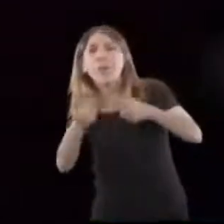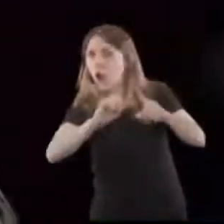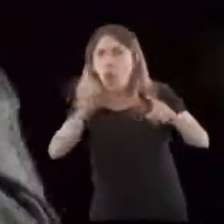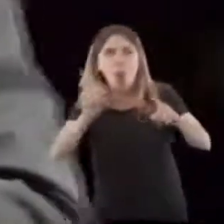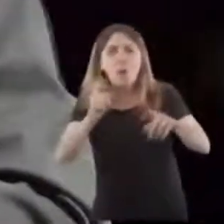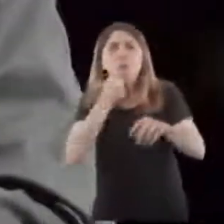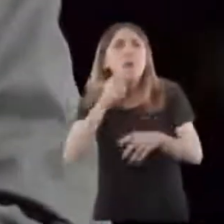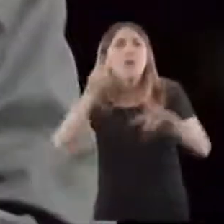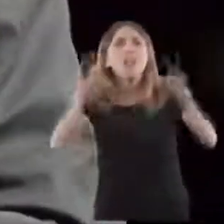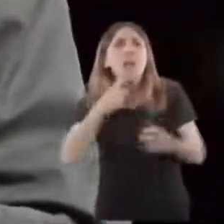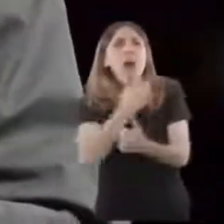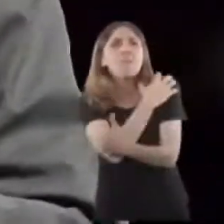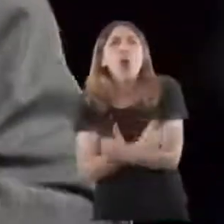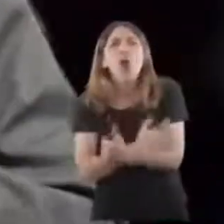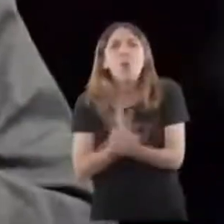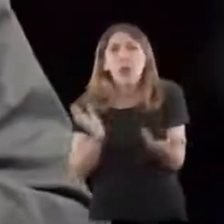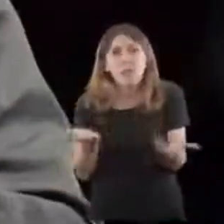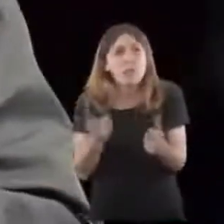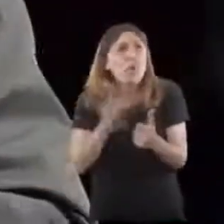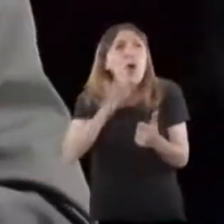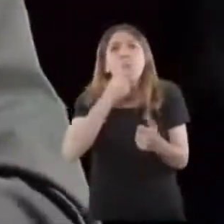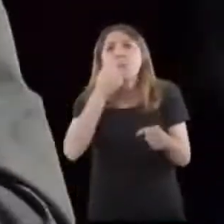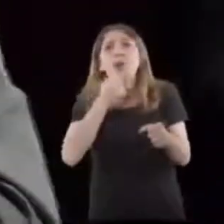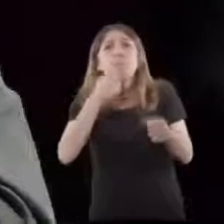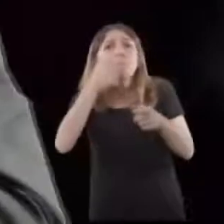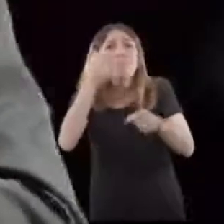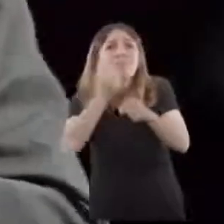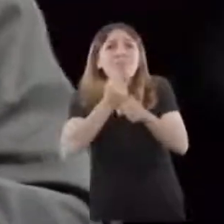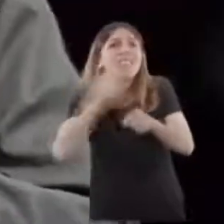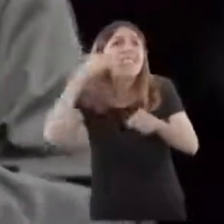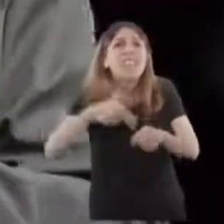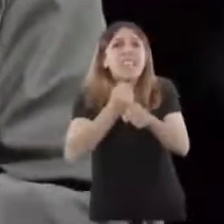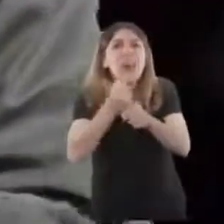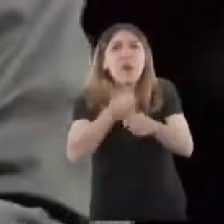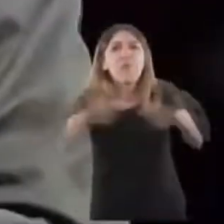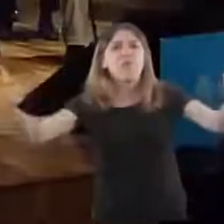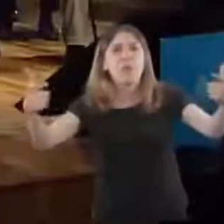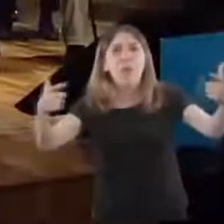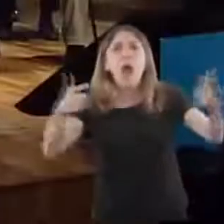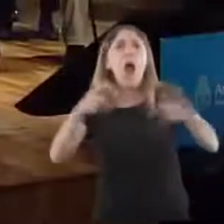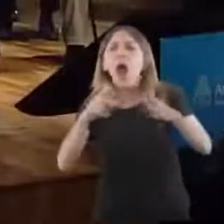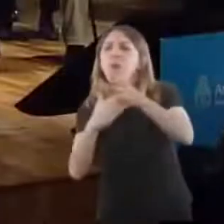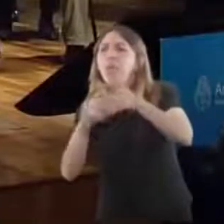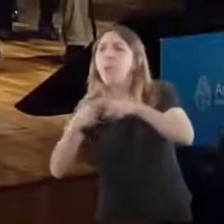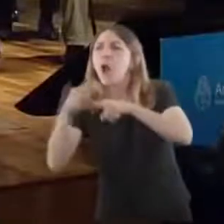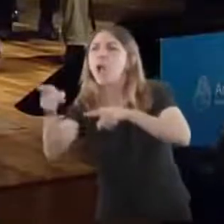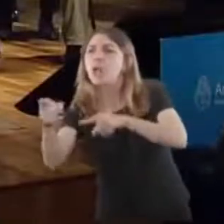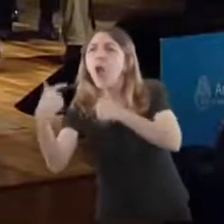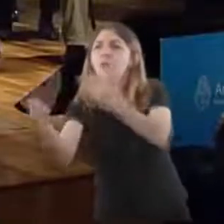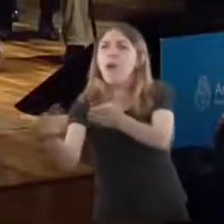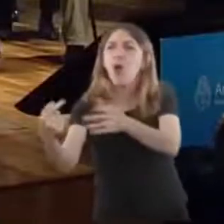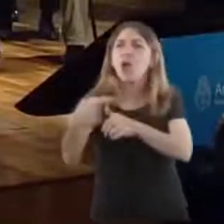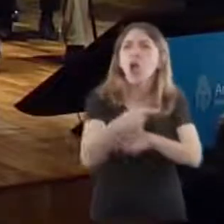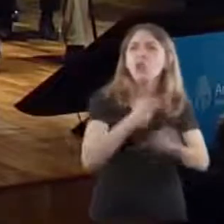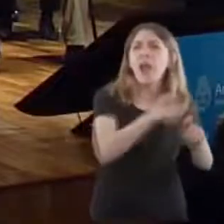pobreza no se puede mirar o la desocupación si sos progresista no sos progresista es un problema estructural la